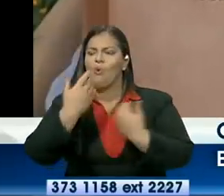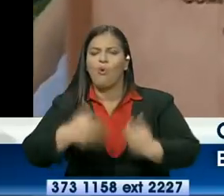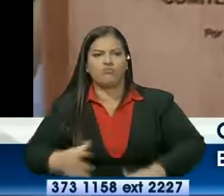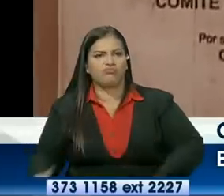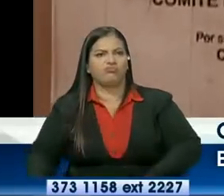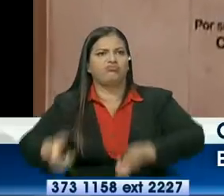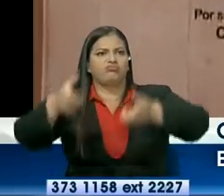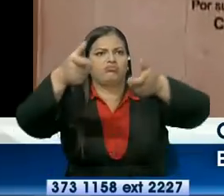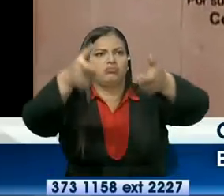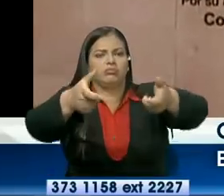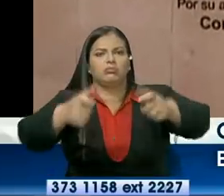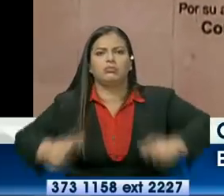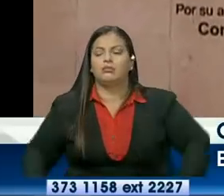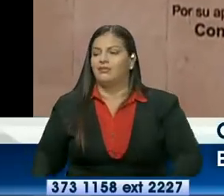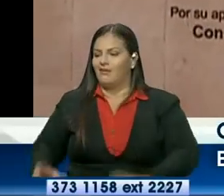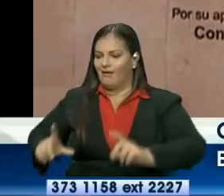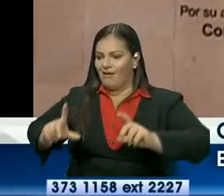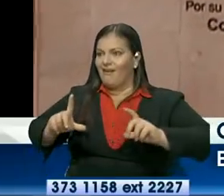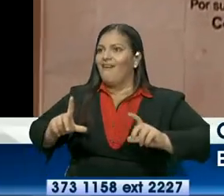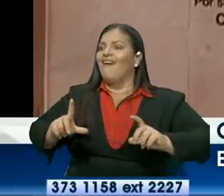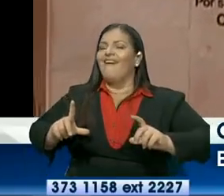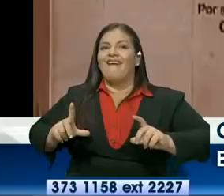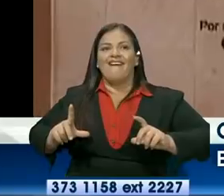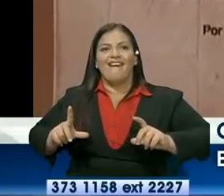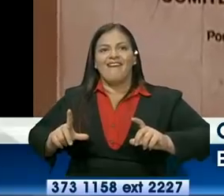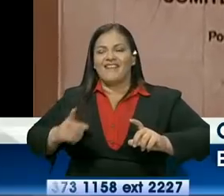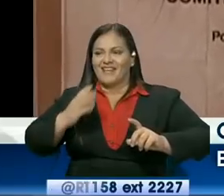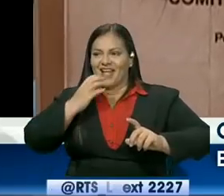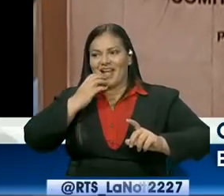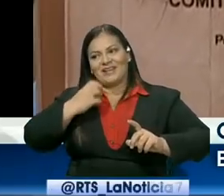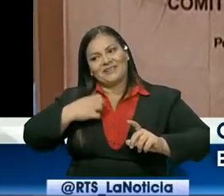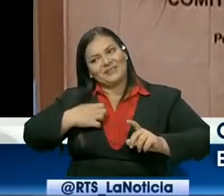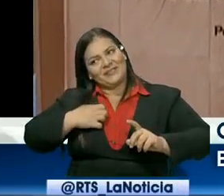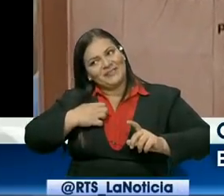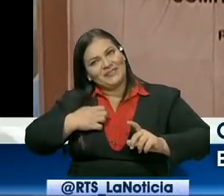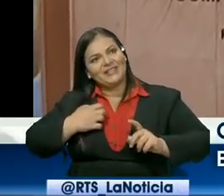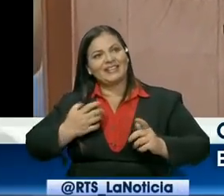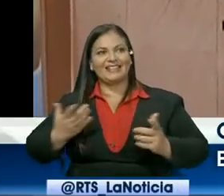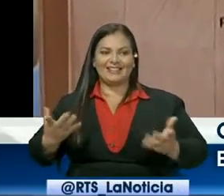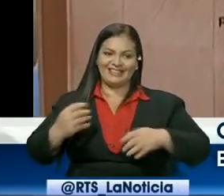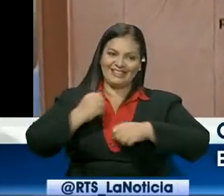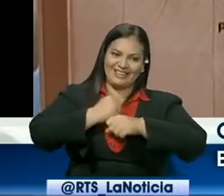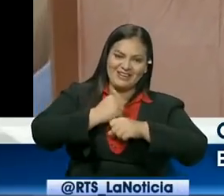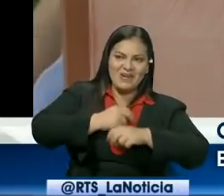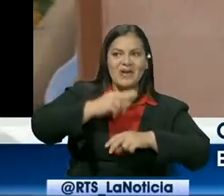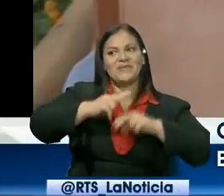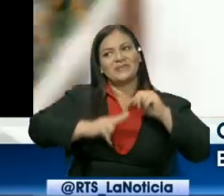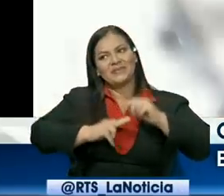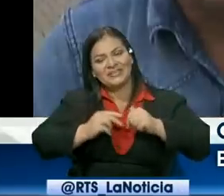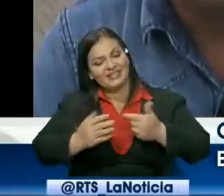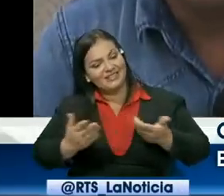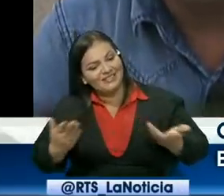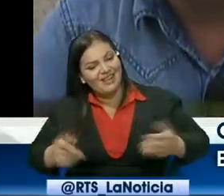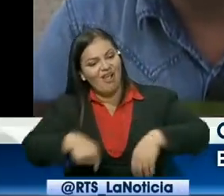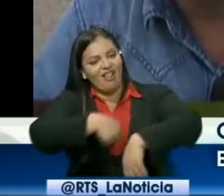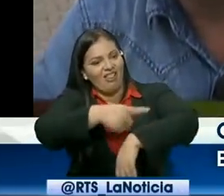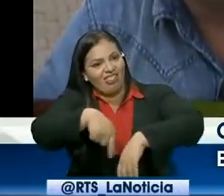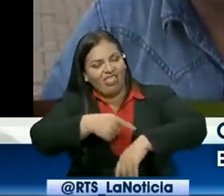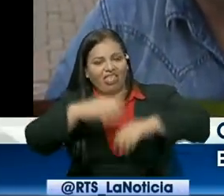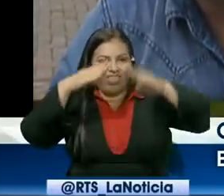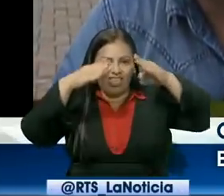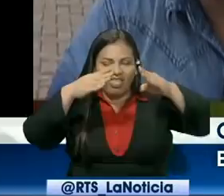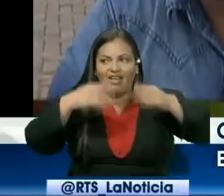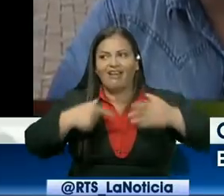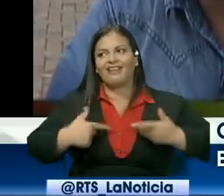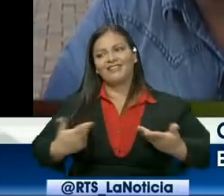nosotros, los agricultores de nuestro sector, especialmente las personas que tenemos el trabajo o las plantaciones de bambú. El cantón es